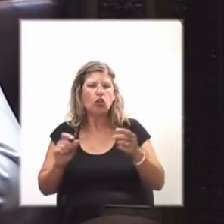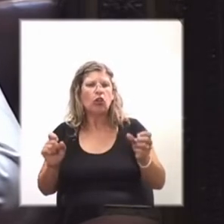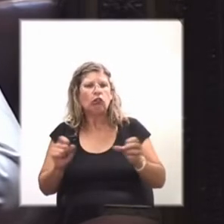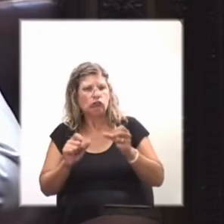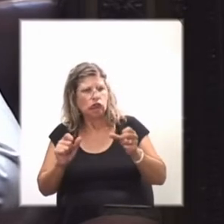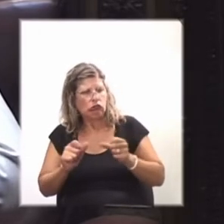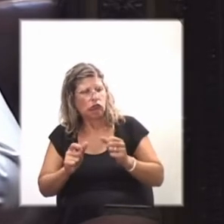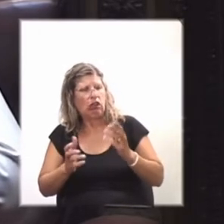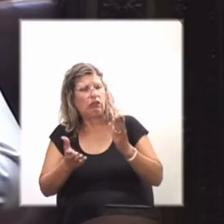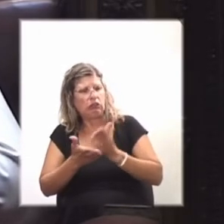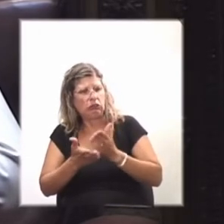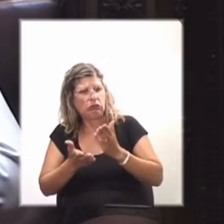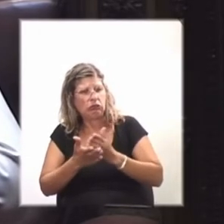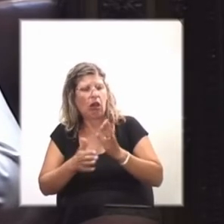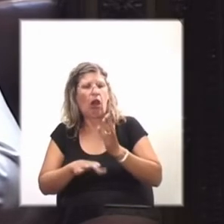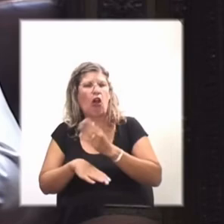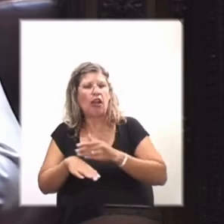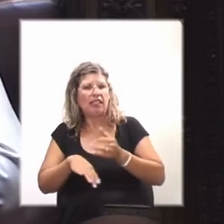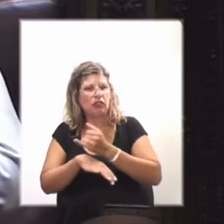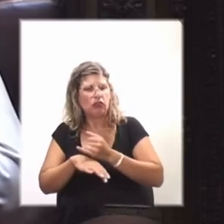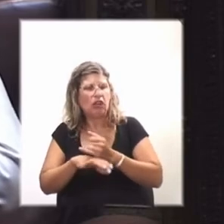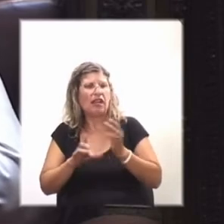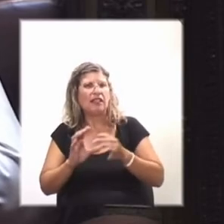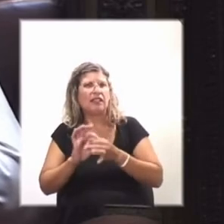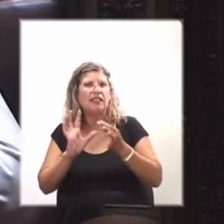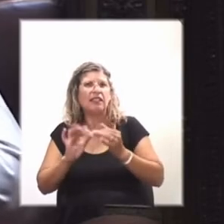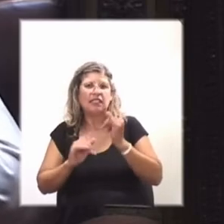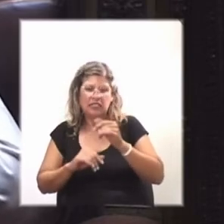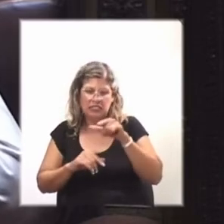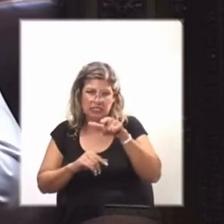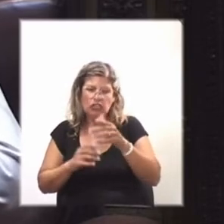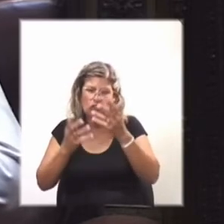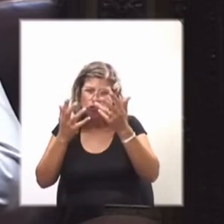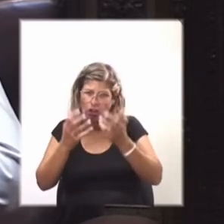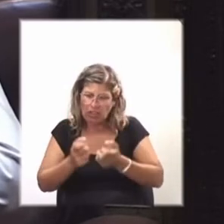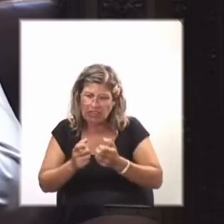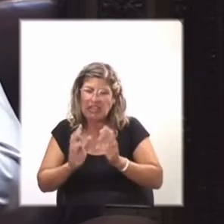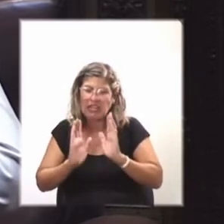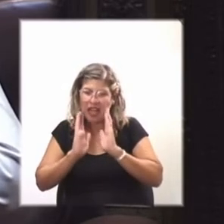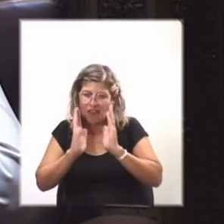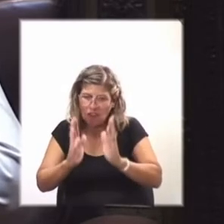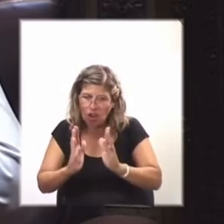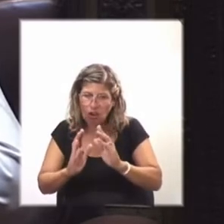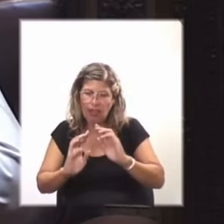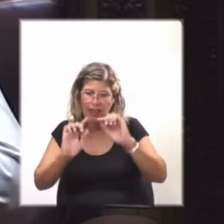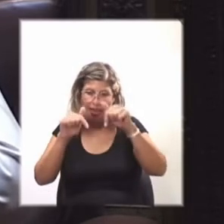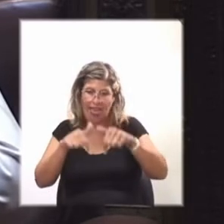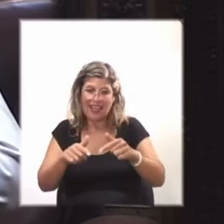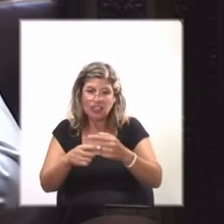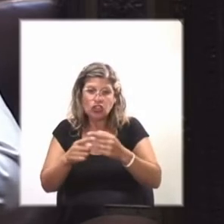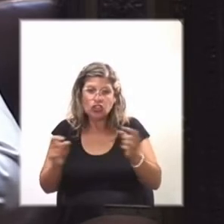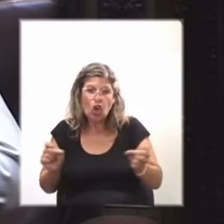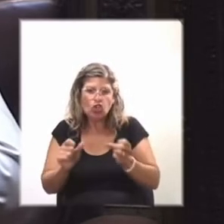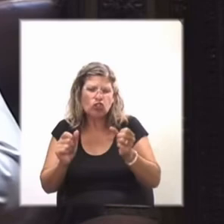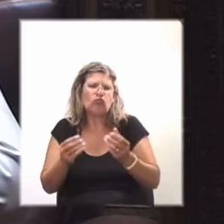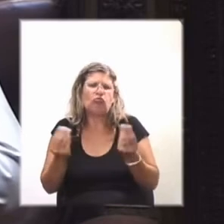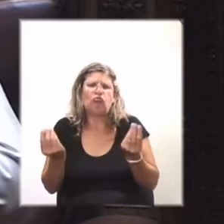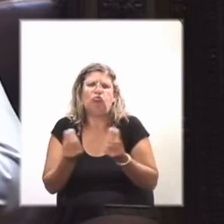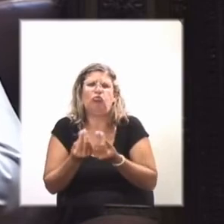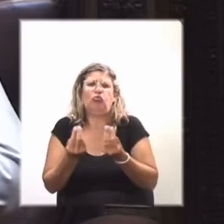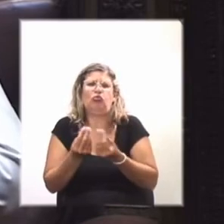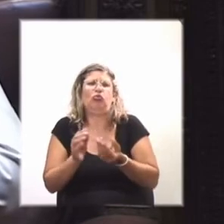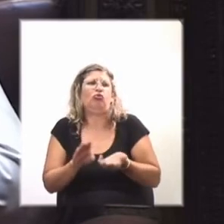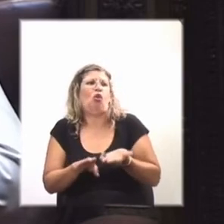la institucionalidad democrática. Si eso es lo que se pretende abordar, estos hechos fueron muchos